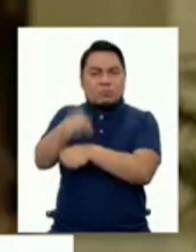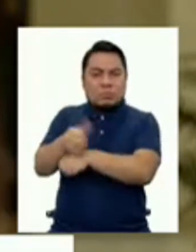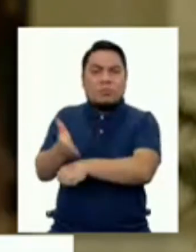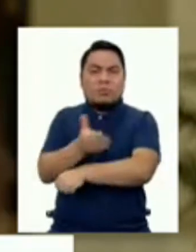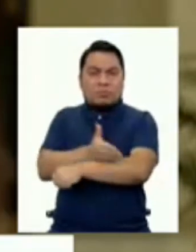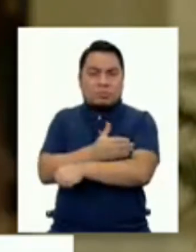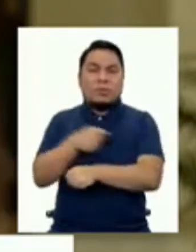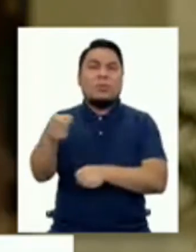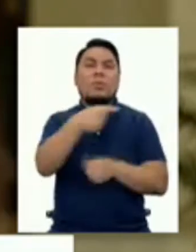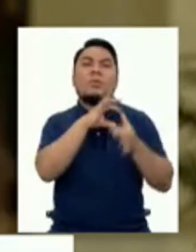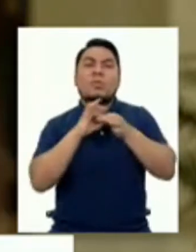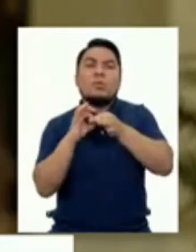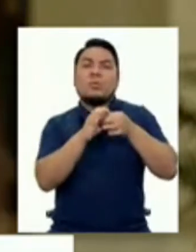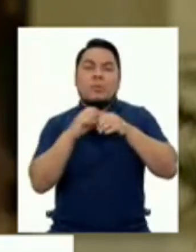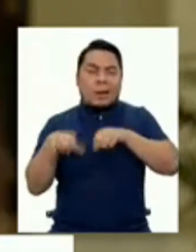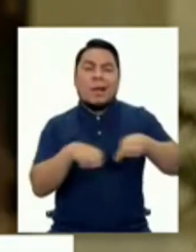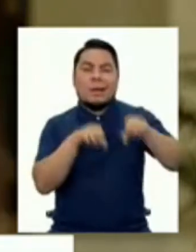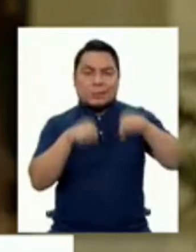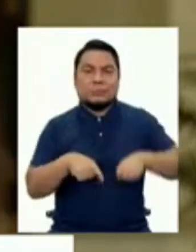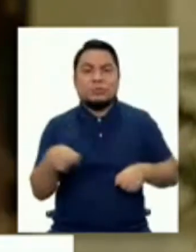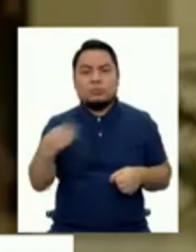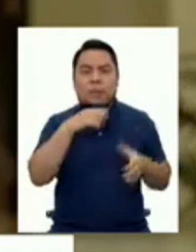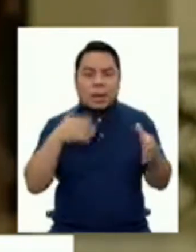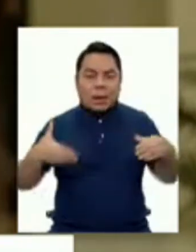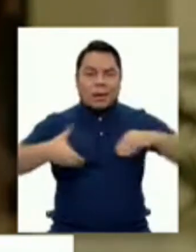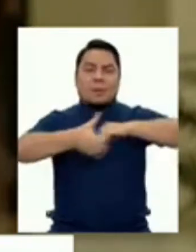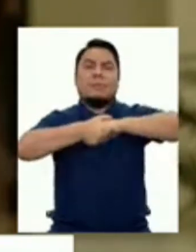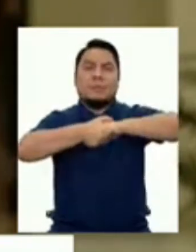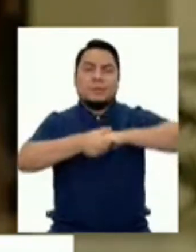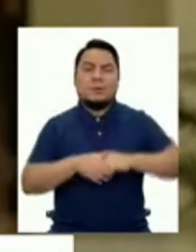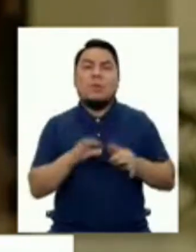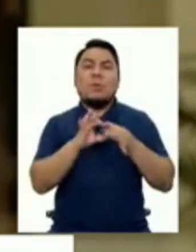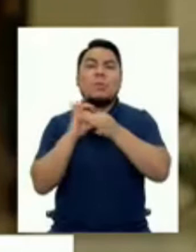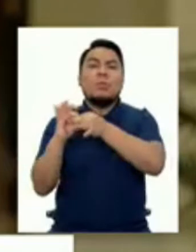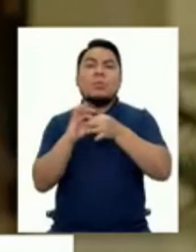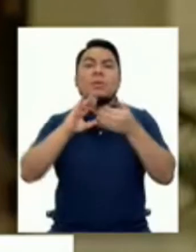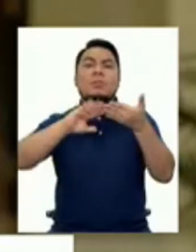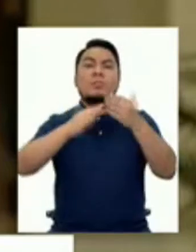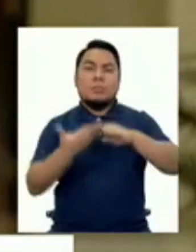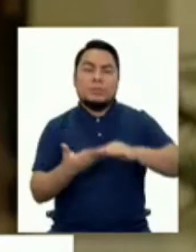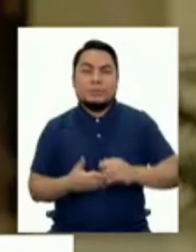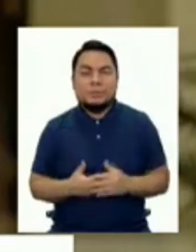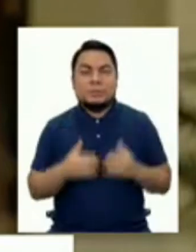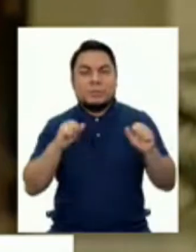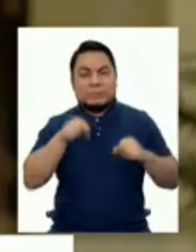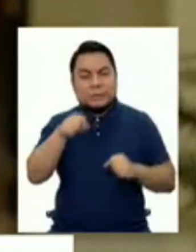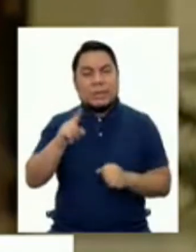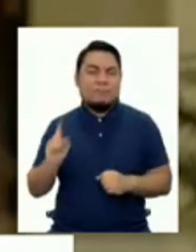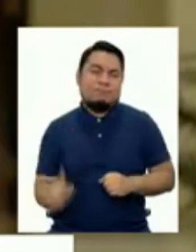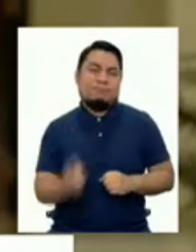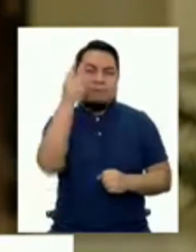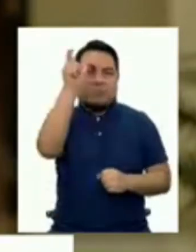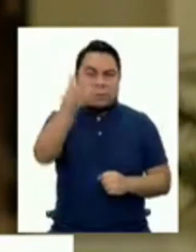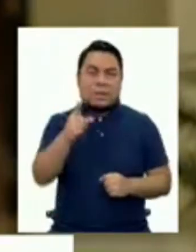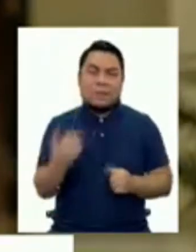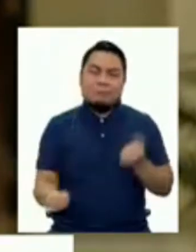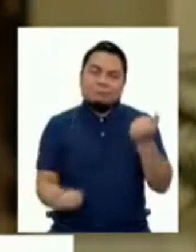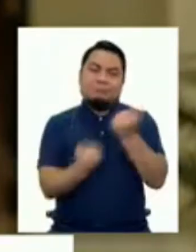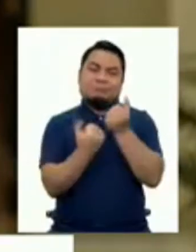COVID-19. Juntos lo estamos haciendo, de la mano, unidos con la población, que son nuestros principales